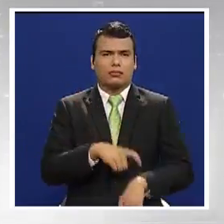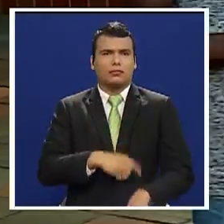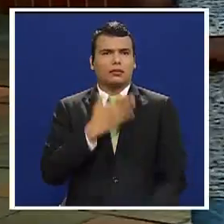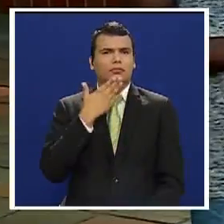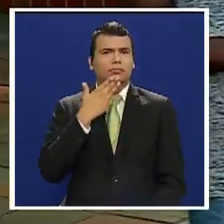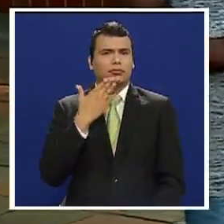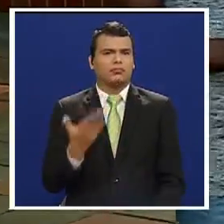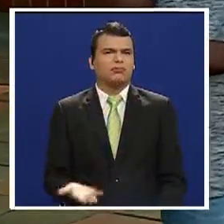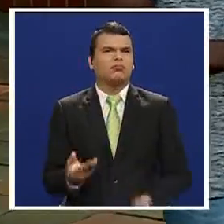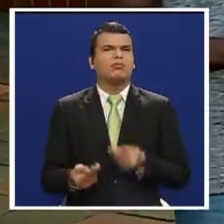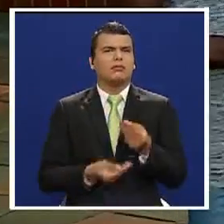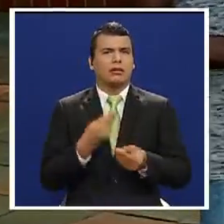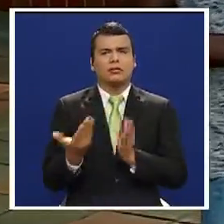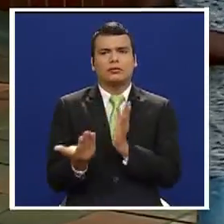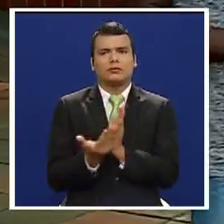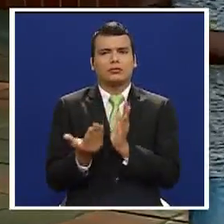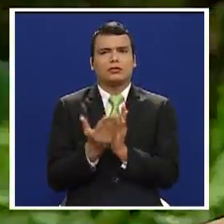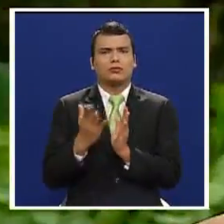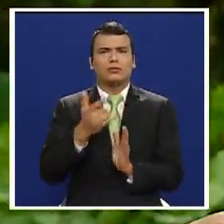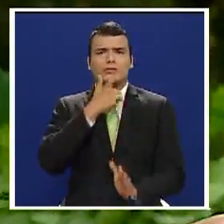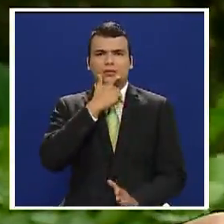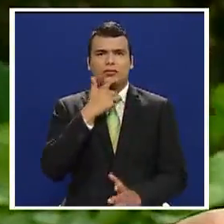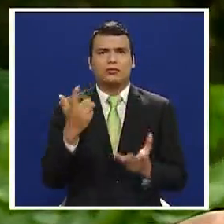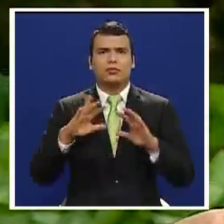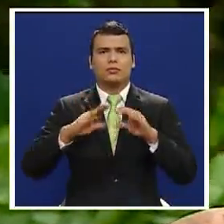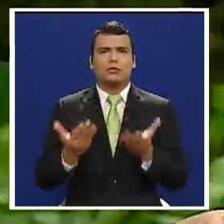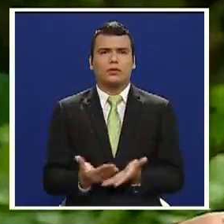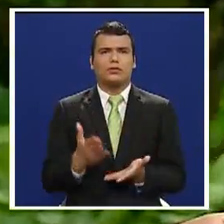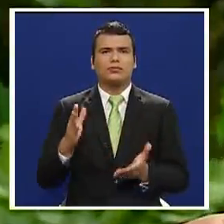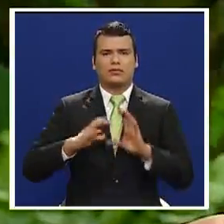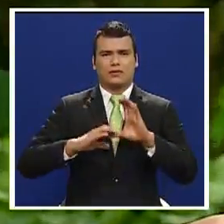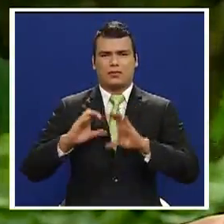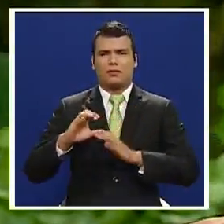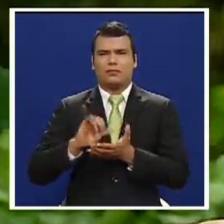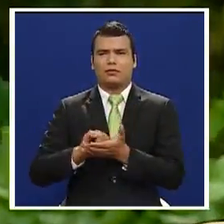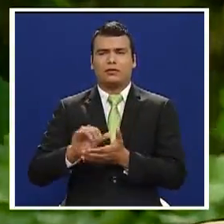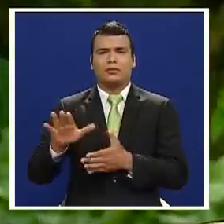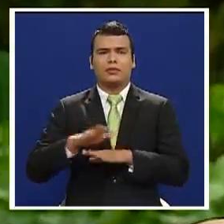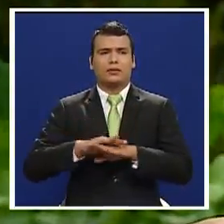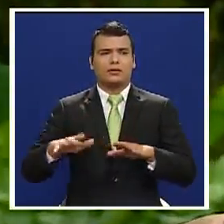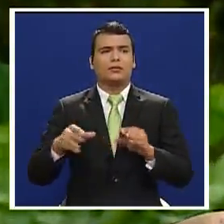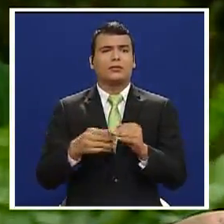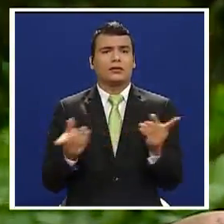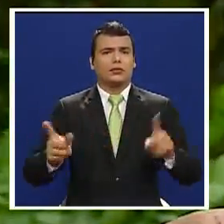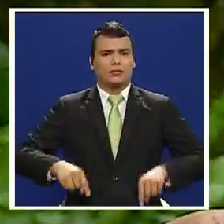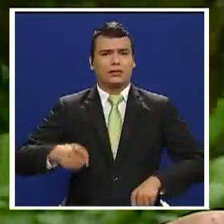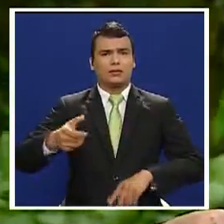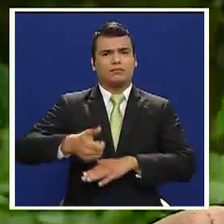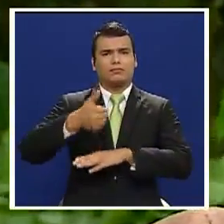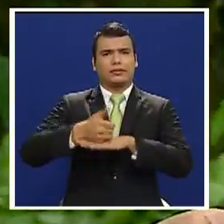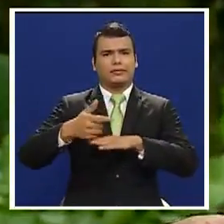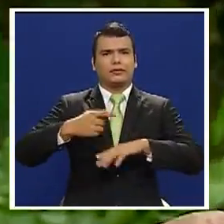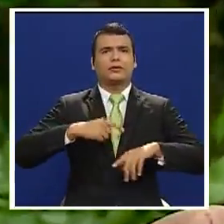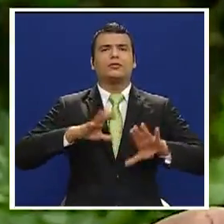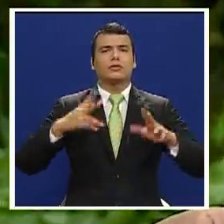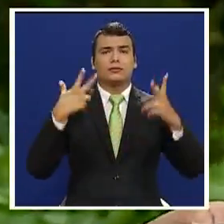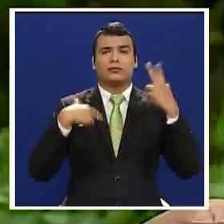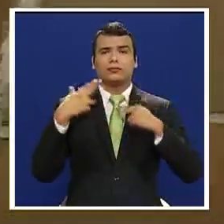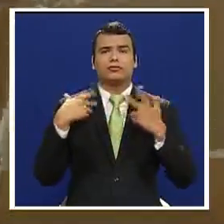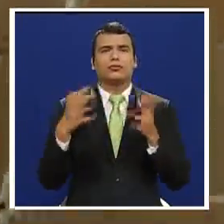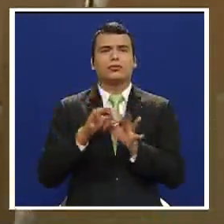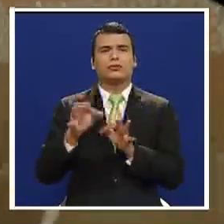que él llegó ahí a la casa de él, comió y le dijo que iría a Palmira y regresar el mismo día, ¿sí? Y desde